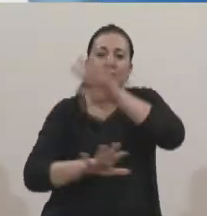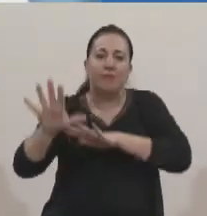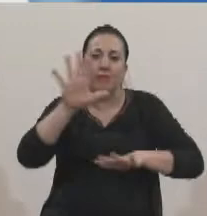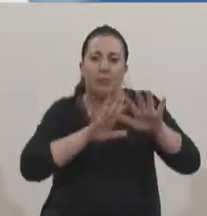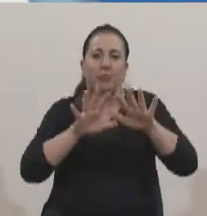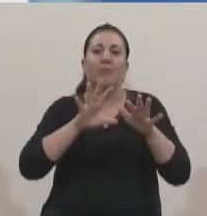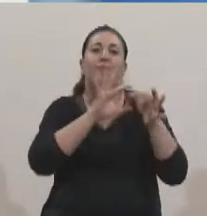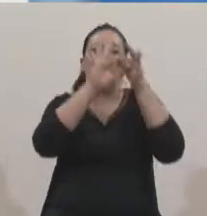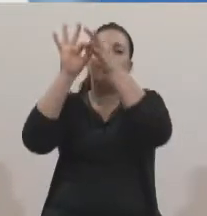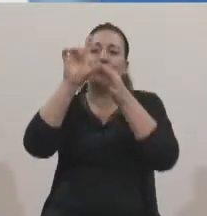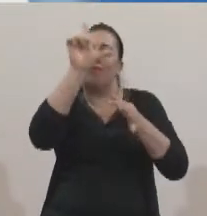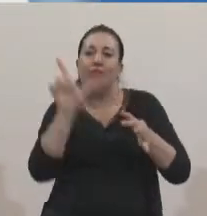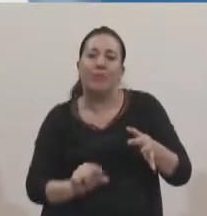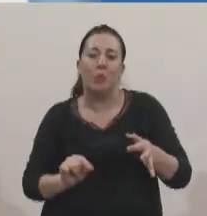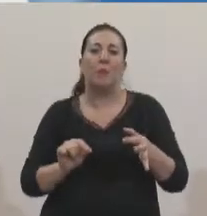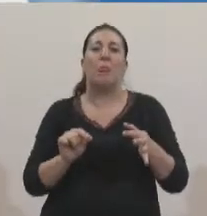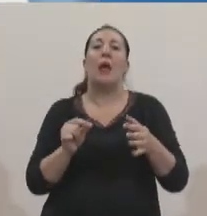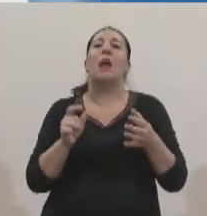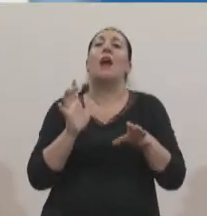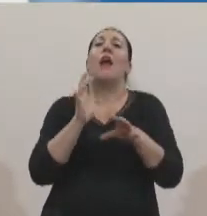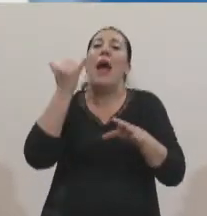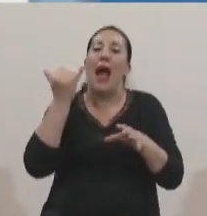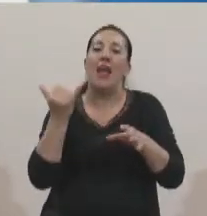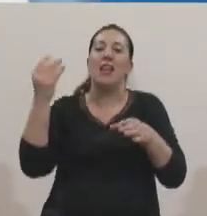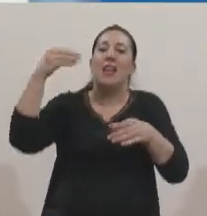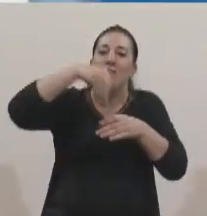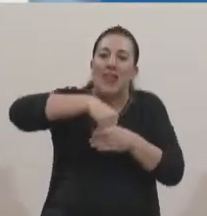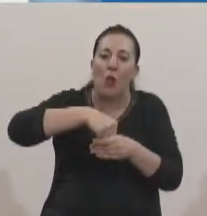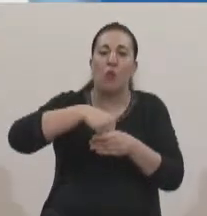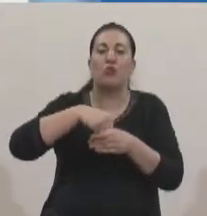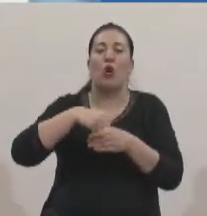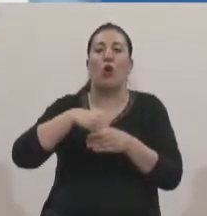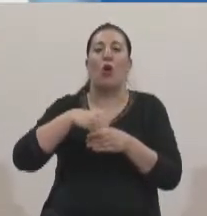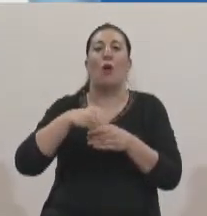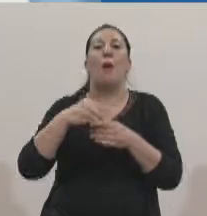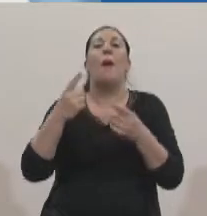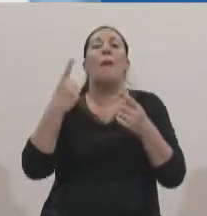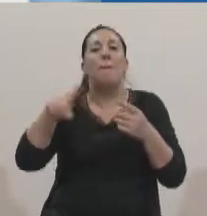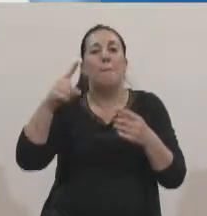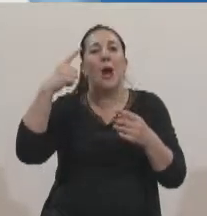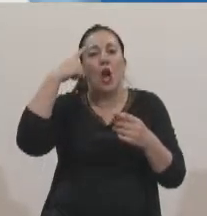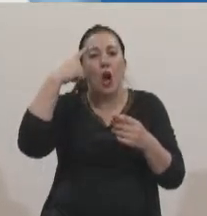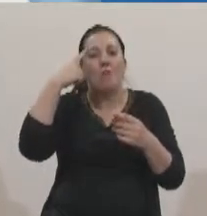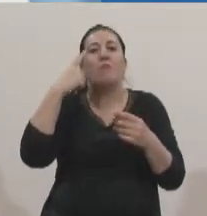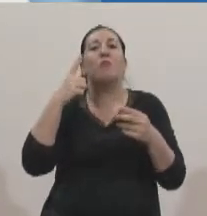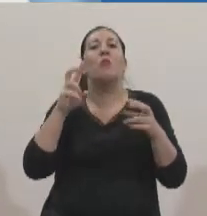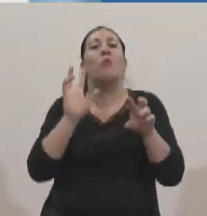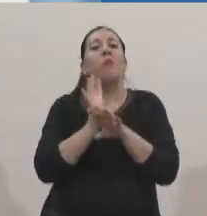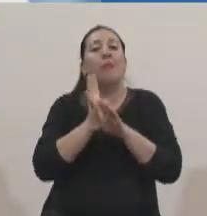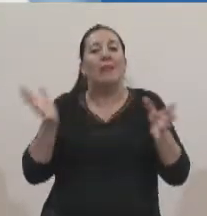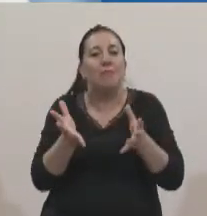real, que fomente la inclusión, pero sobre todo que genere más y mejor empleo.